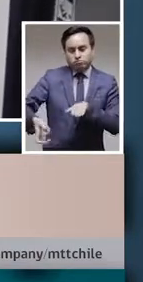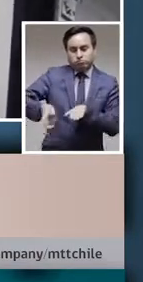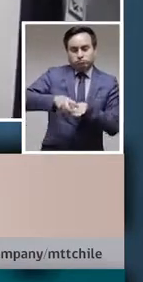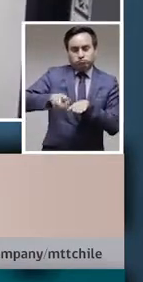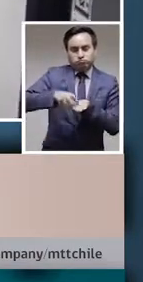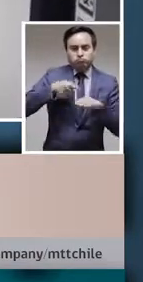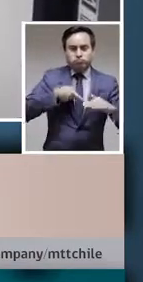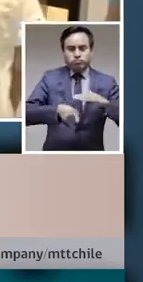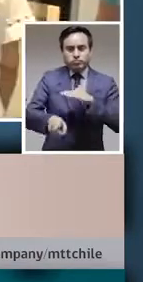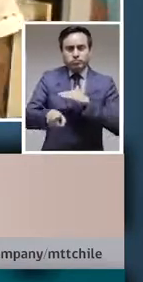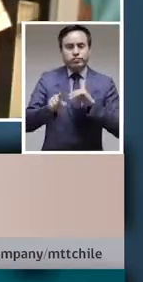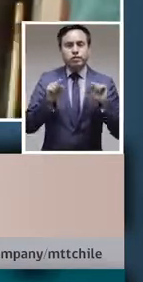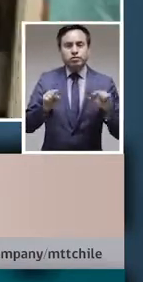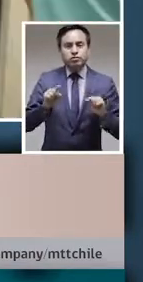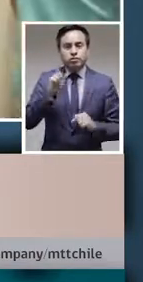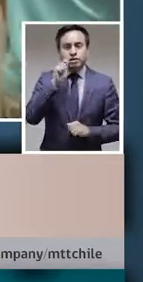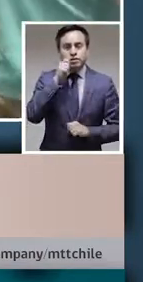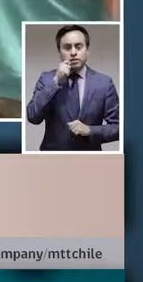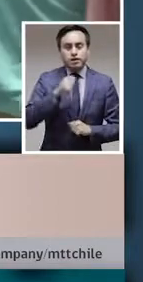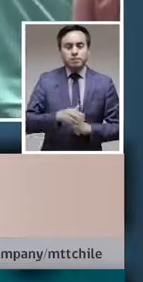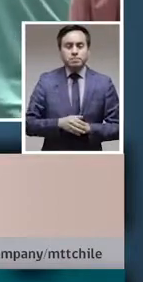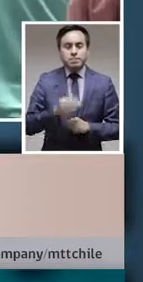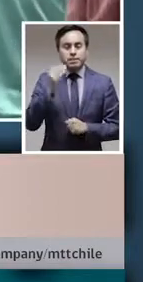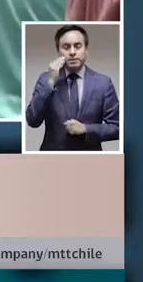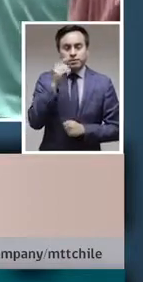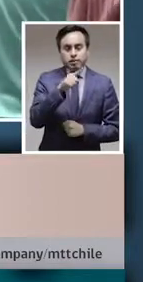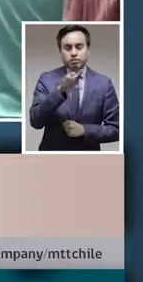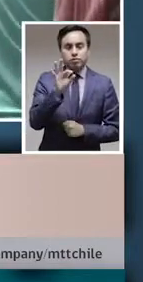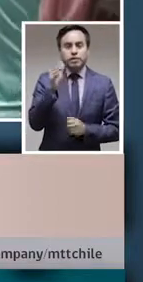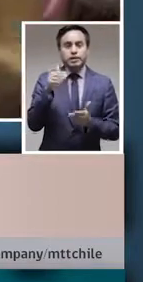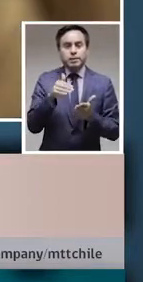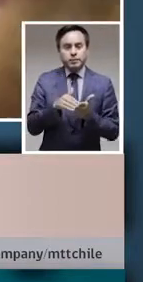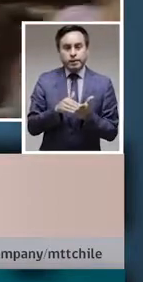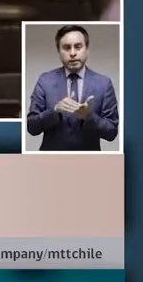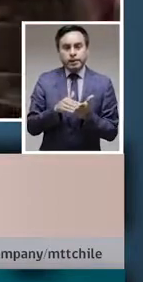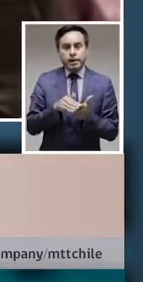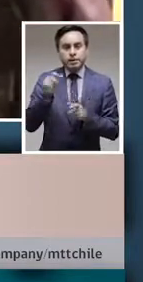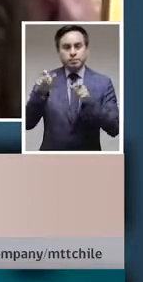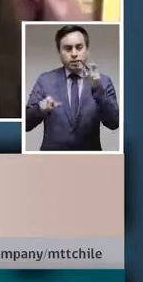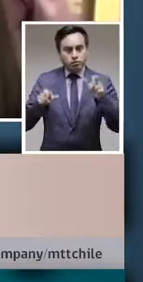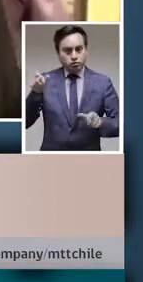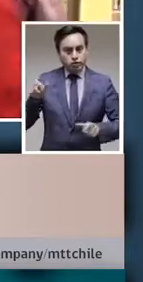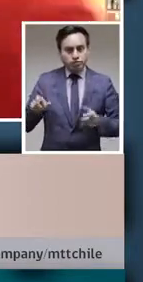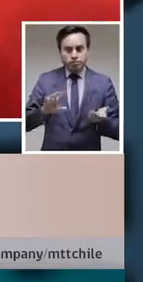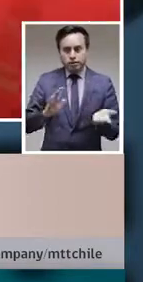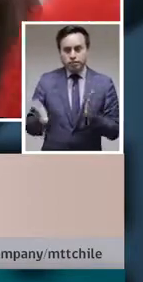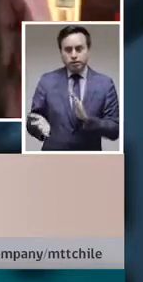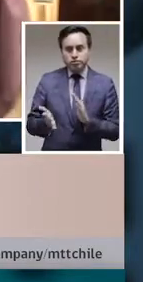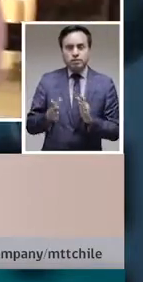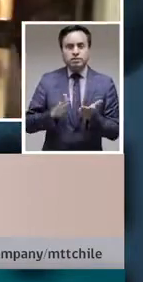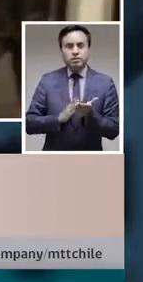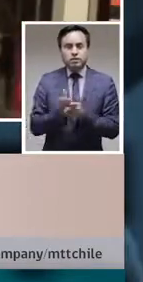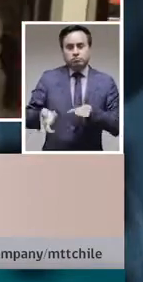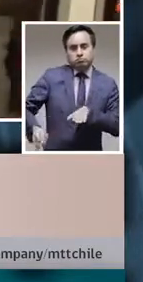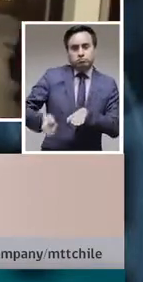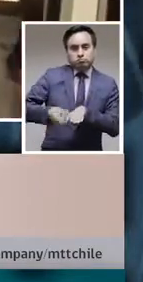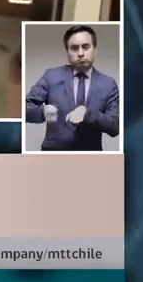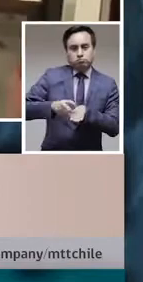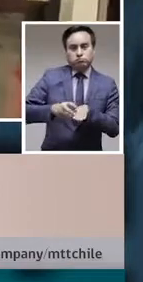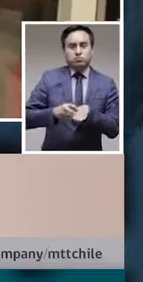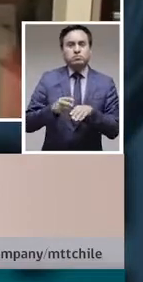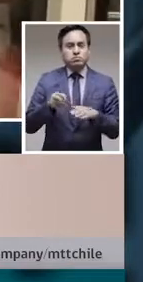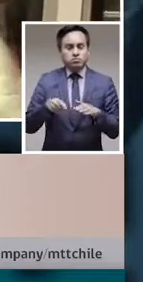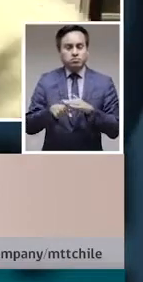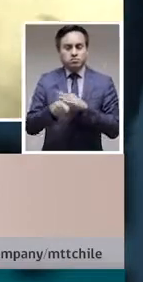personas. Esto significó que casi 150 mil personas empezaron a usar transporte público